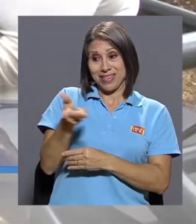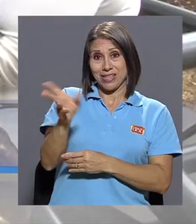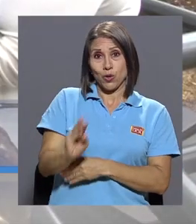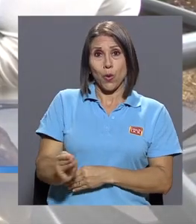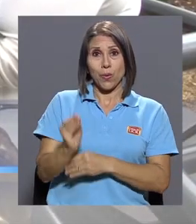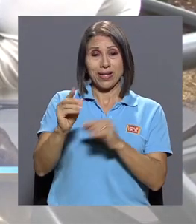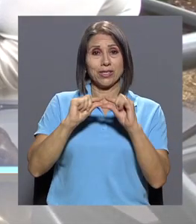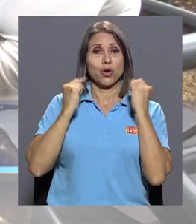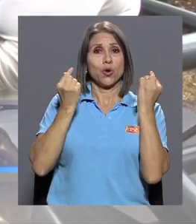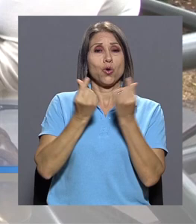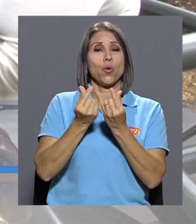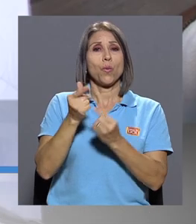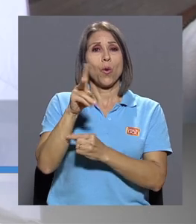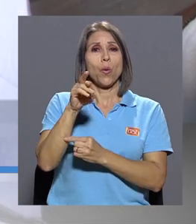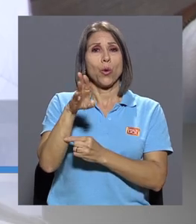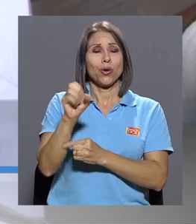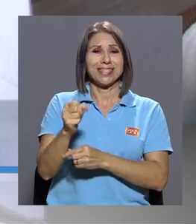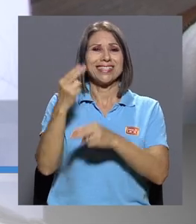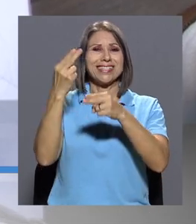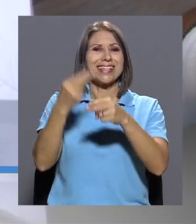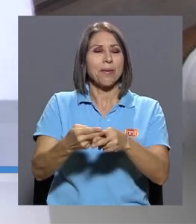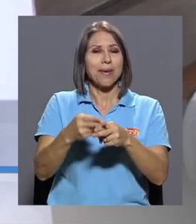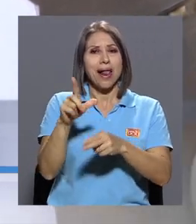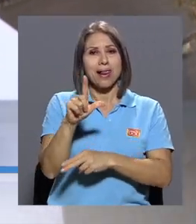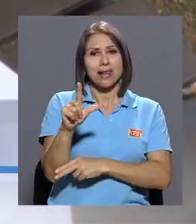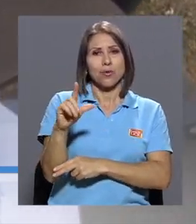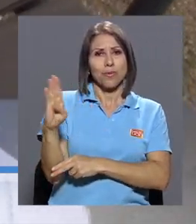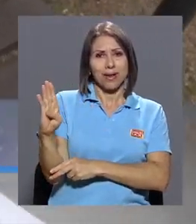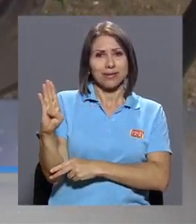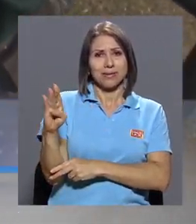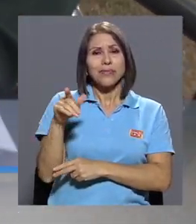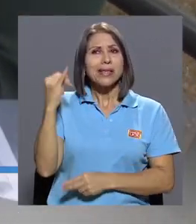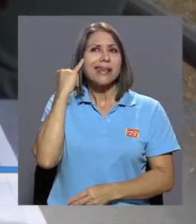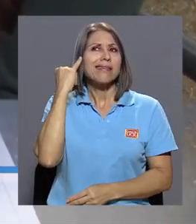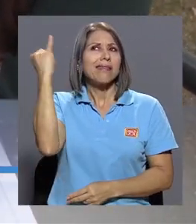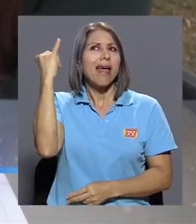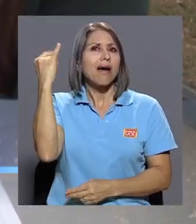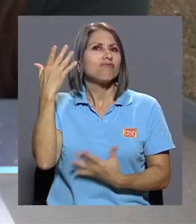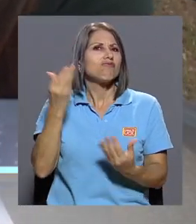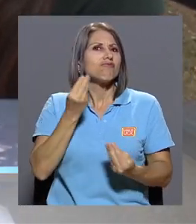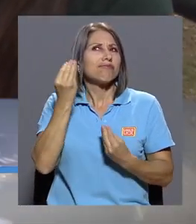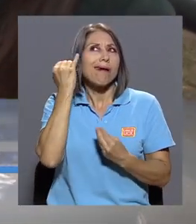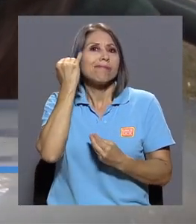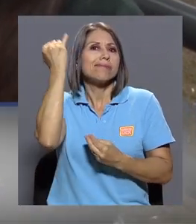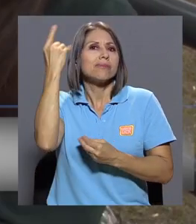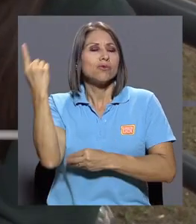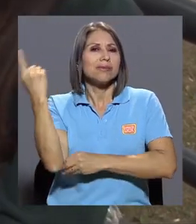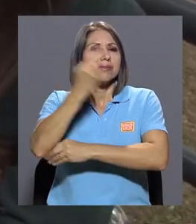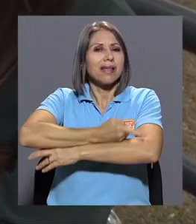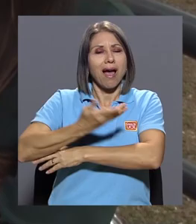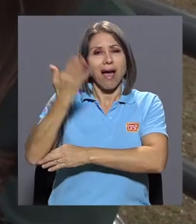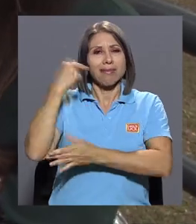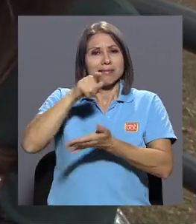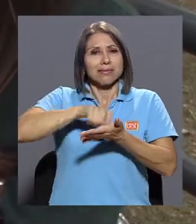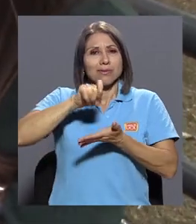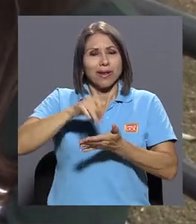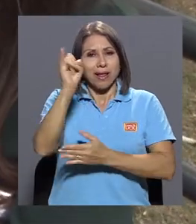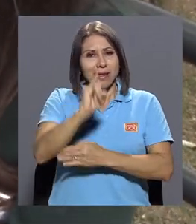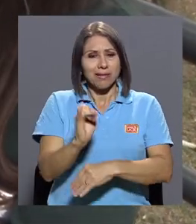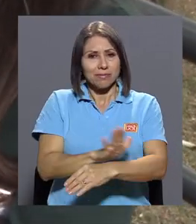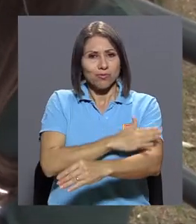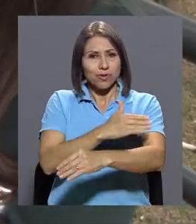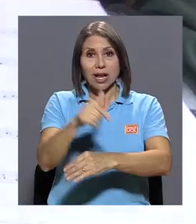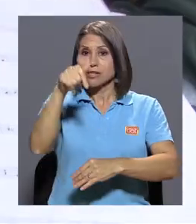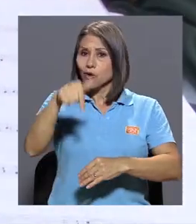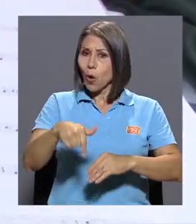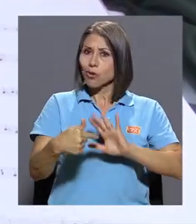de bronces llamado Lilium Brass, una idea que surgió un día en la Escuela de Artes Musicales y que hoy exalta